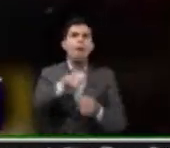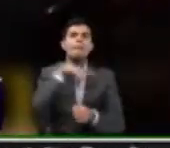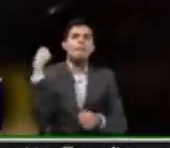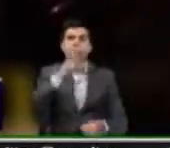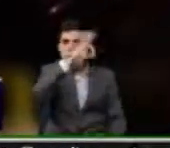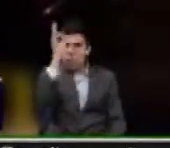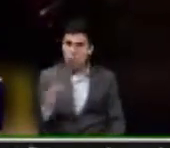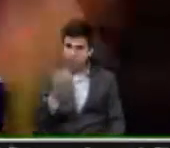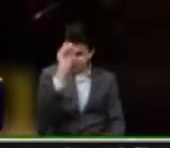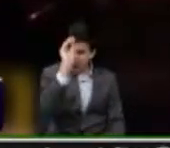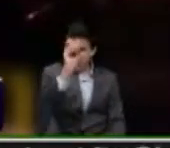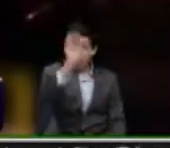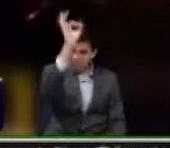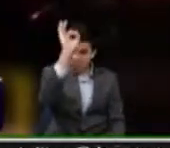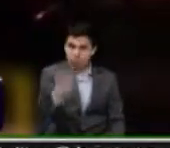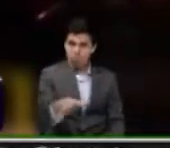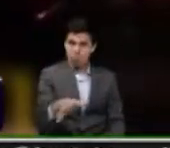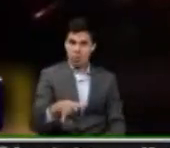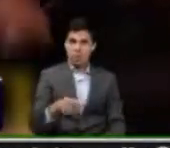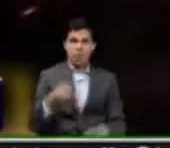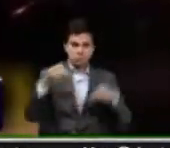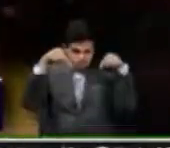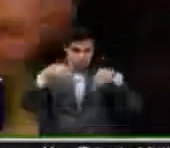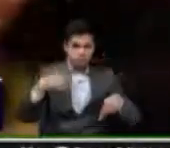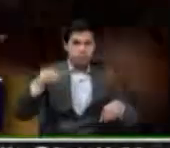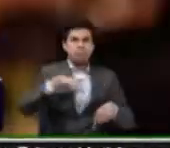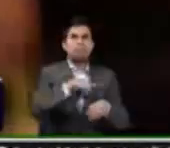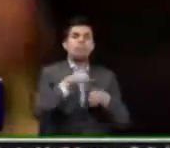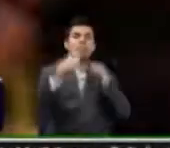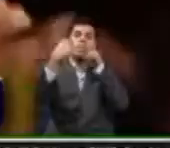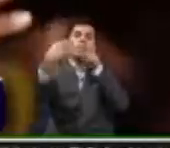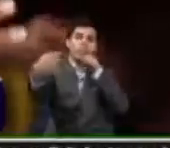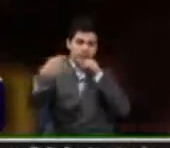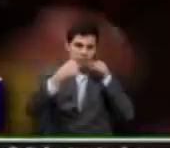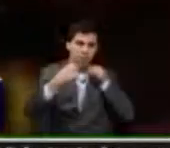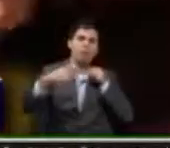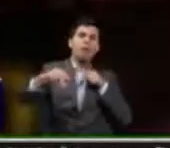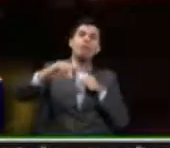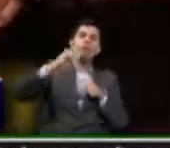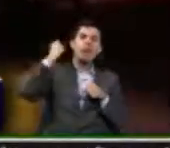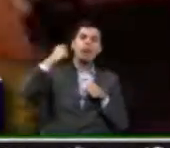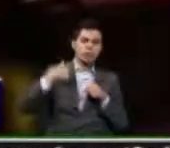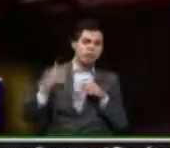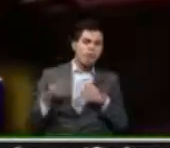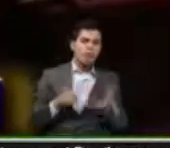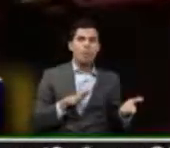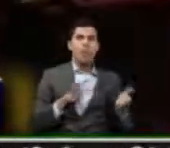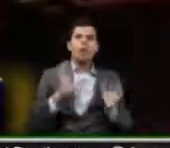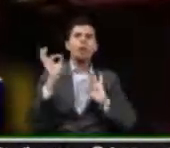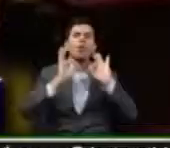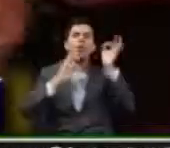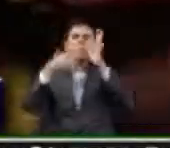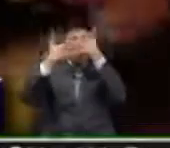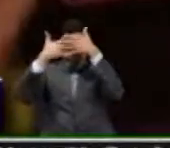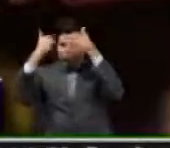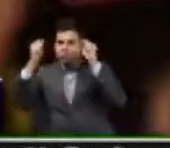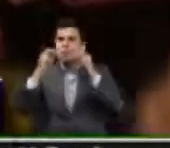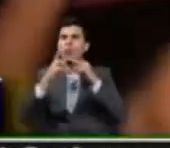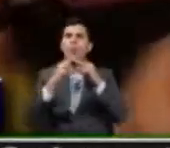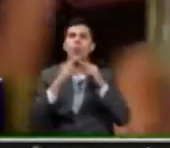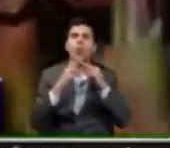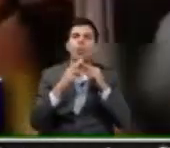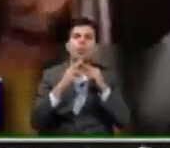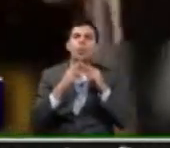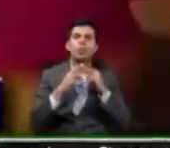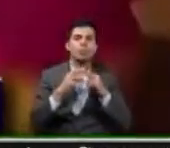vencido. Eso sí lo digo yo. Aquí, y a mí me sacan del espacio público, muerto o para la cárcel. De